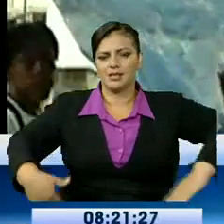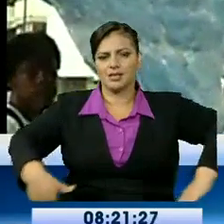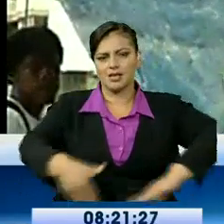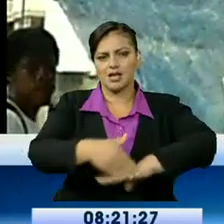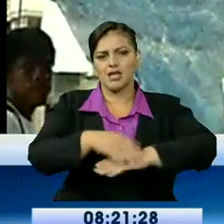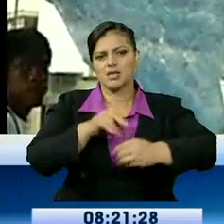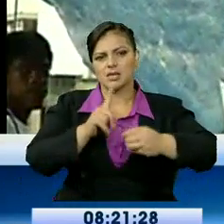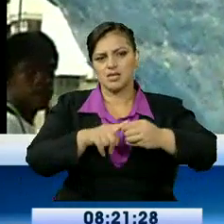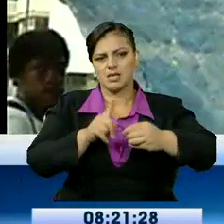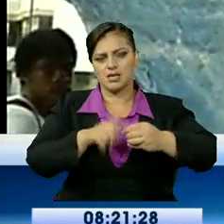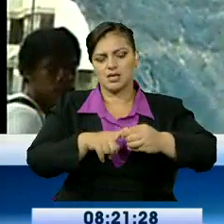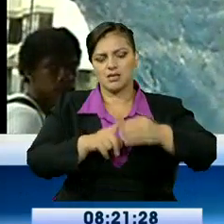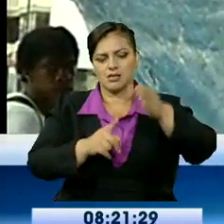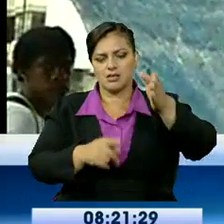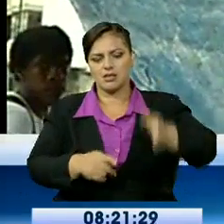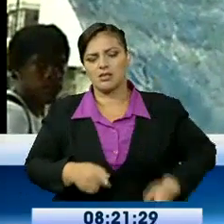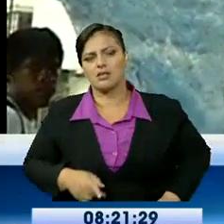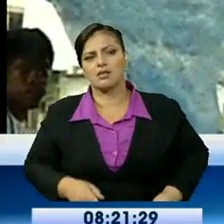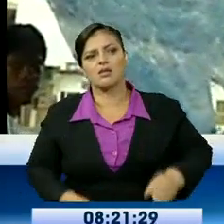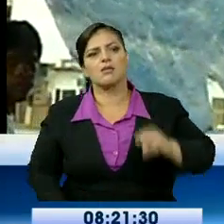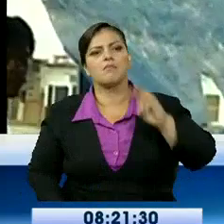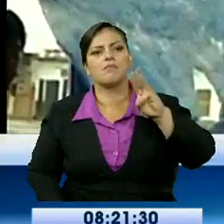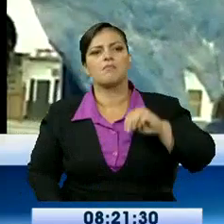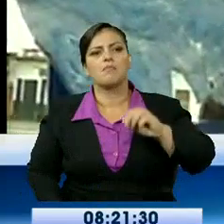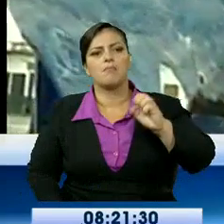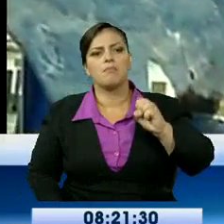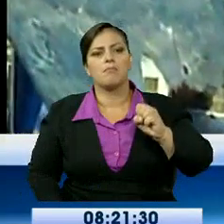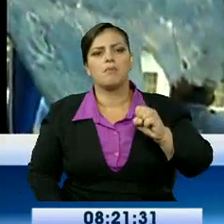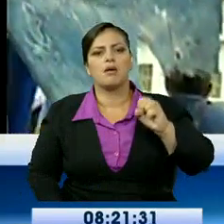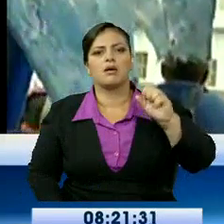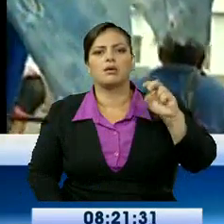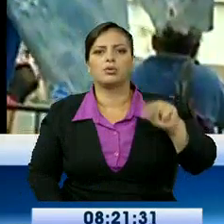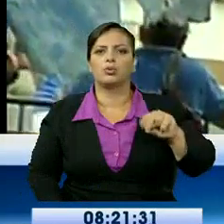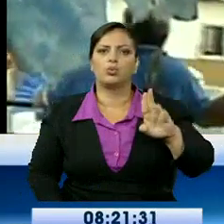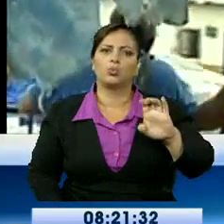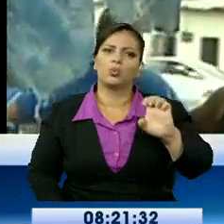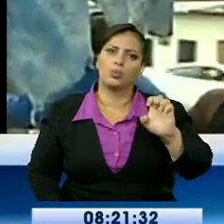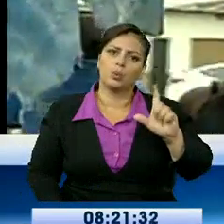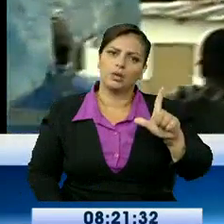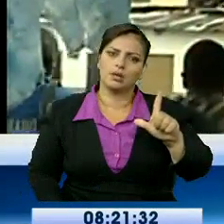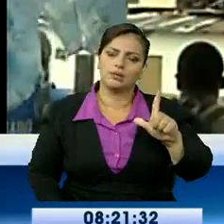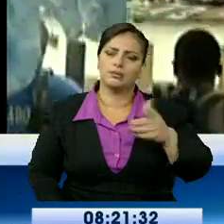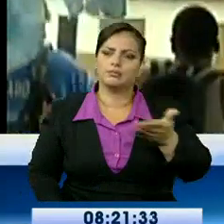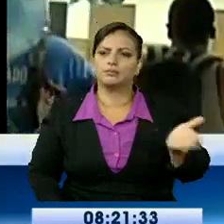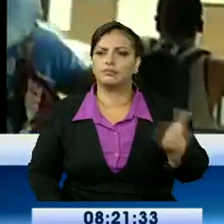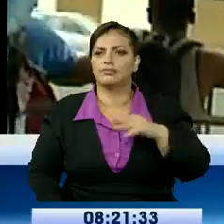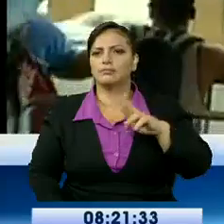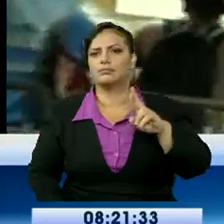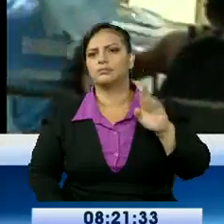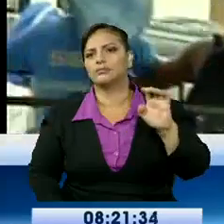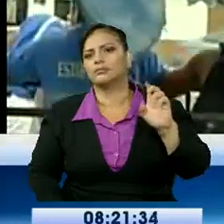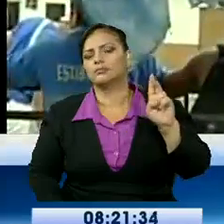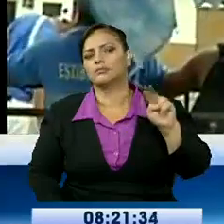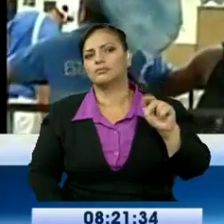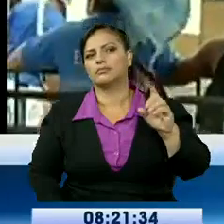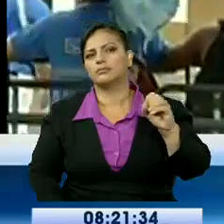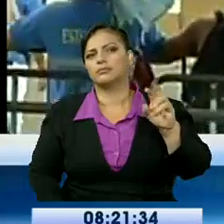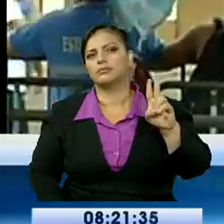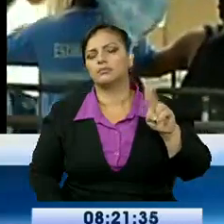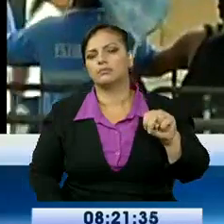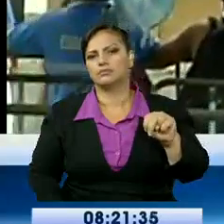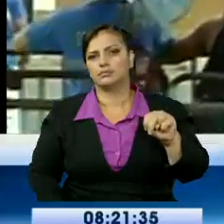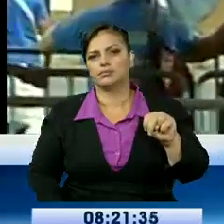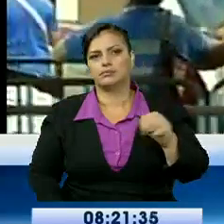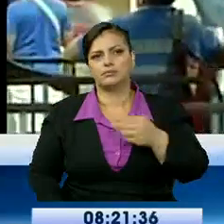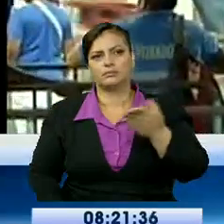Víctor Manuel Rendón, esa es la carpa que permite a los usuarios tomar los buses que los llevan hacia el centro